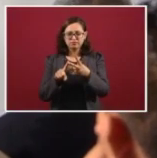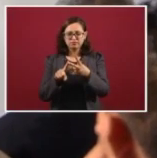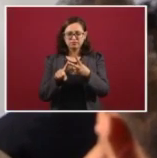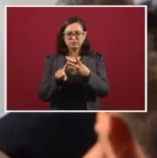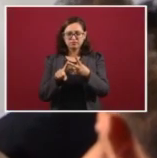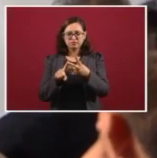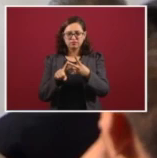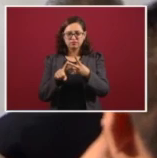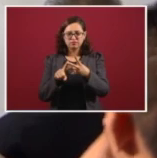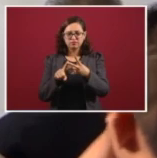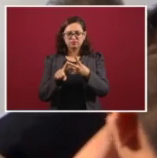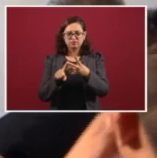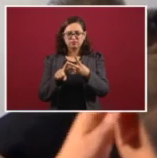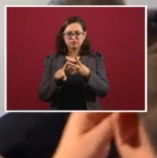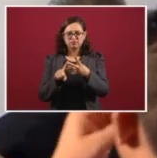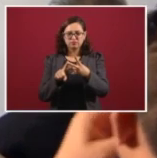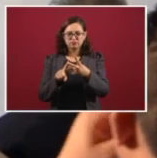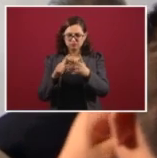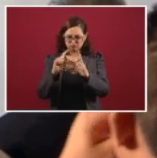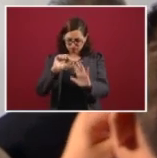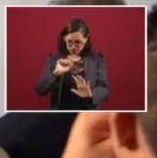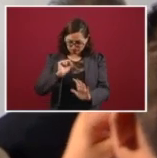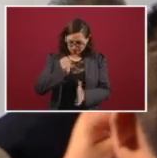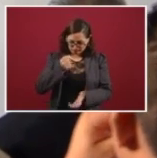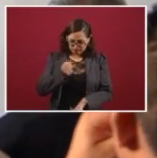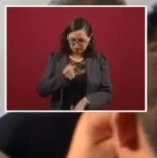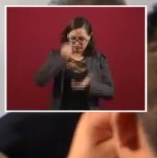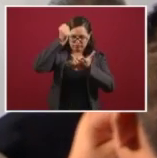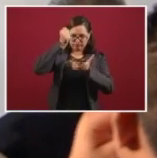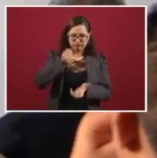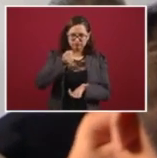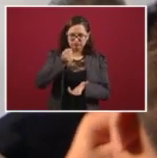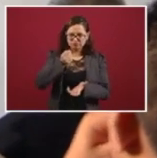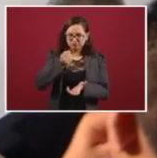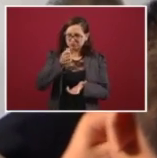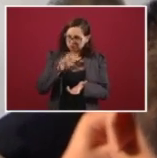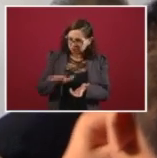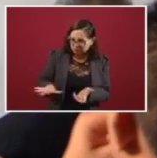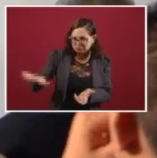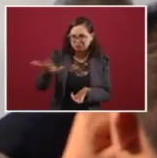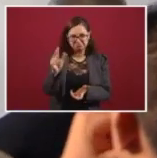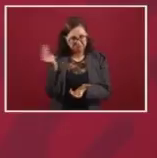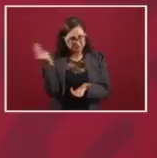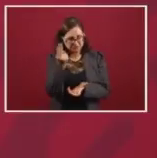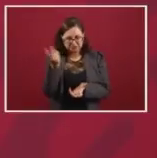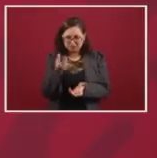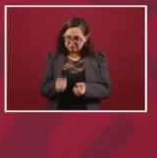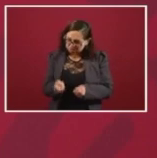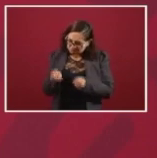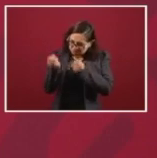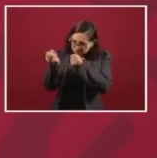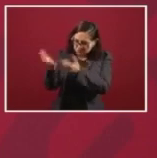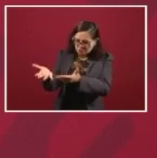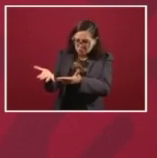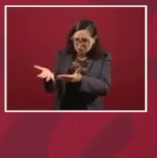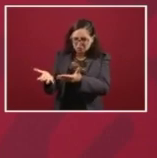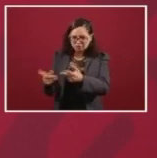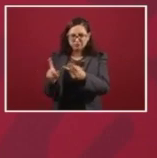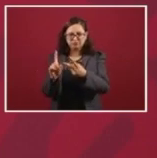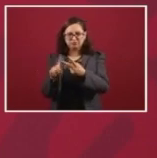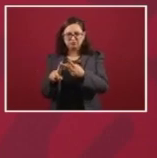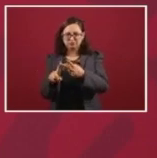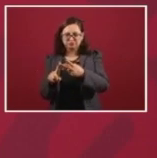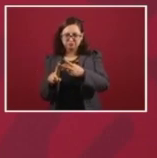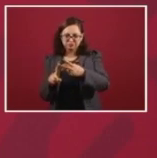destinar el presupuesto a quienes más lo necesitan, o sea, acabar con